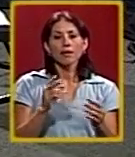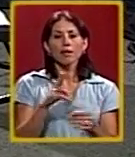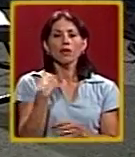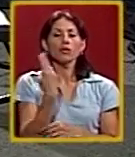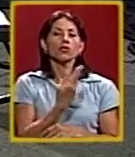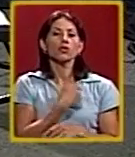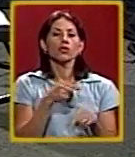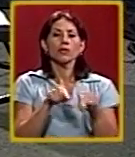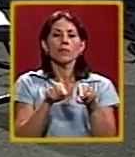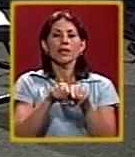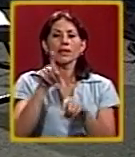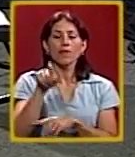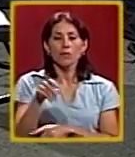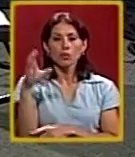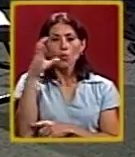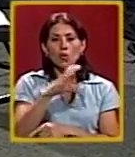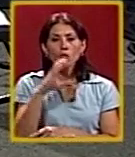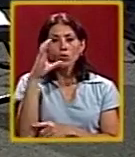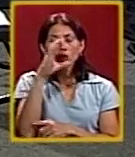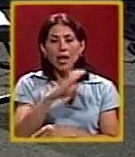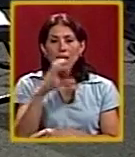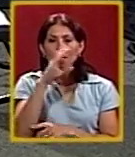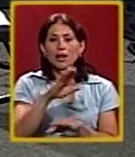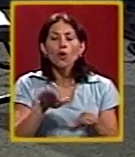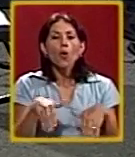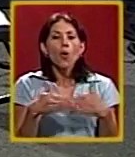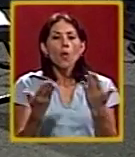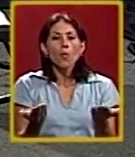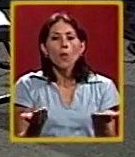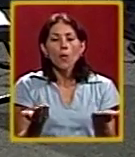Tenemos que también buscar cómo tener